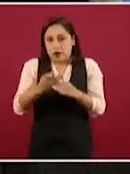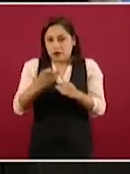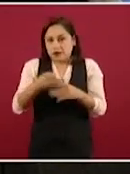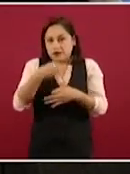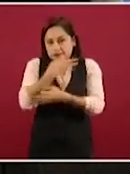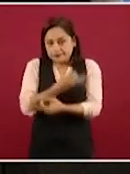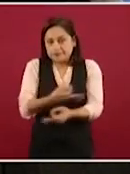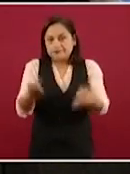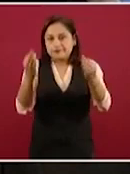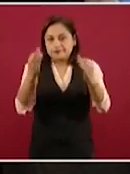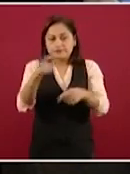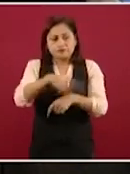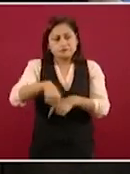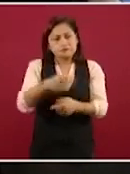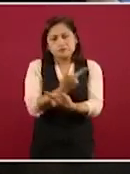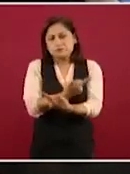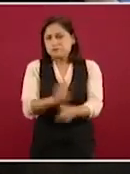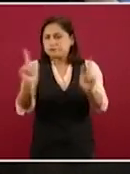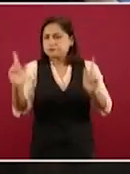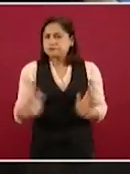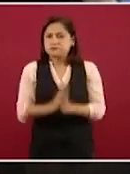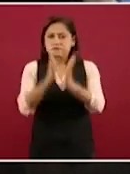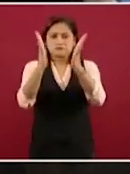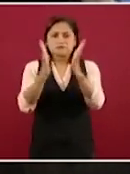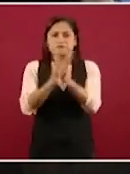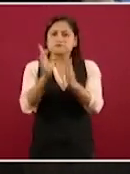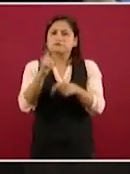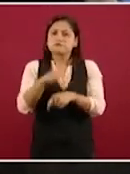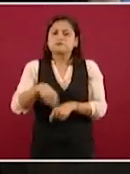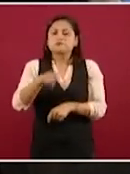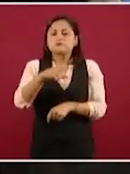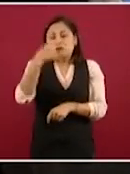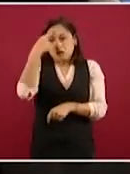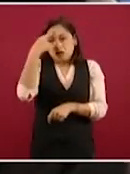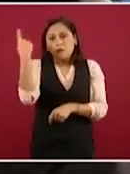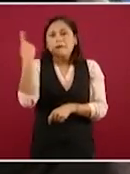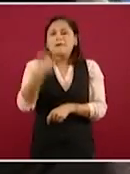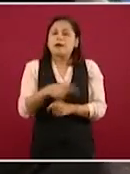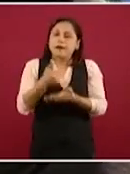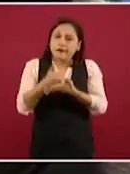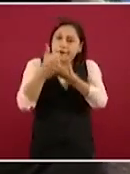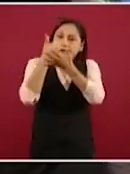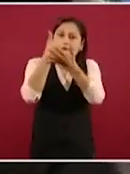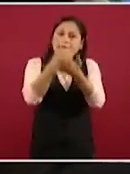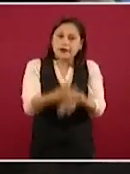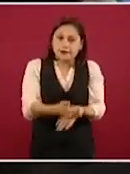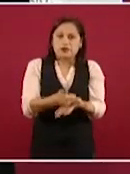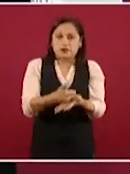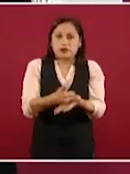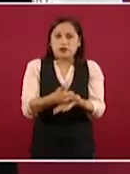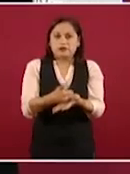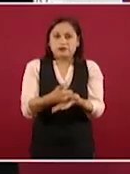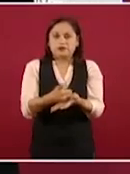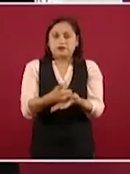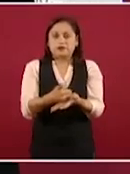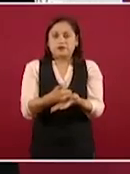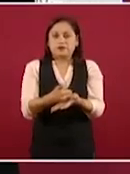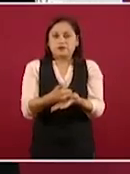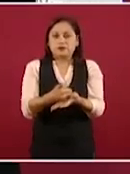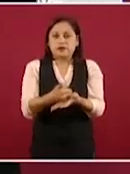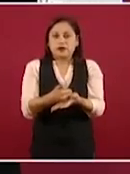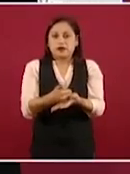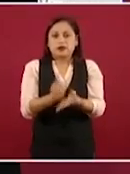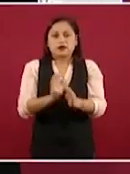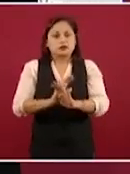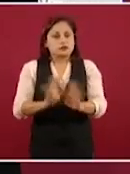gran participación de la ciudadanía, el espacio a sumarnos a esta ruta, a este trayecto que nos ha marcado de